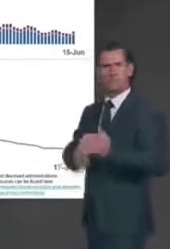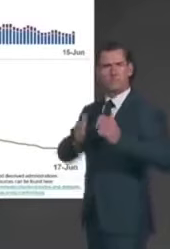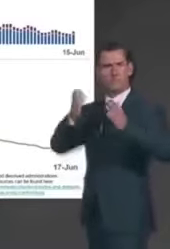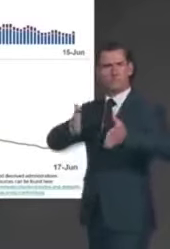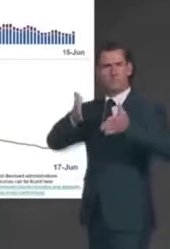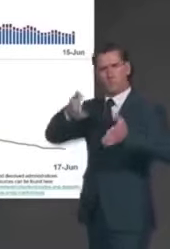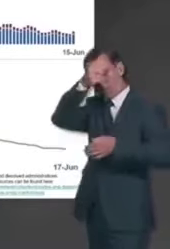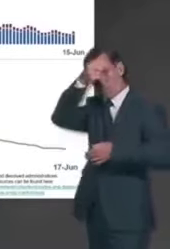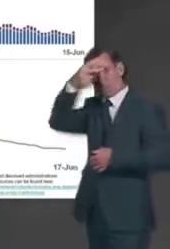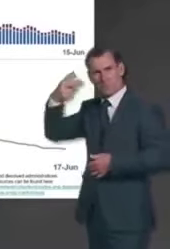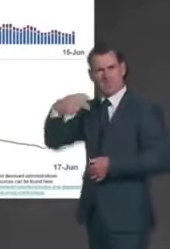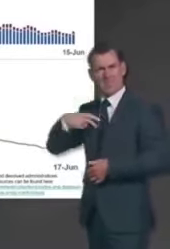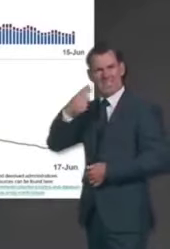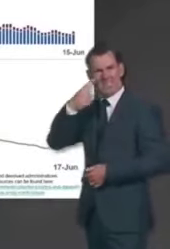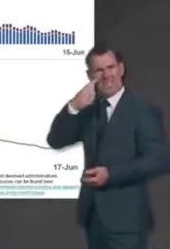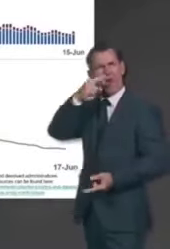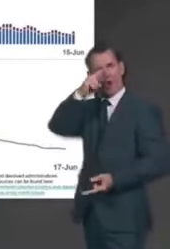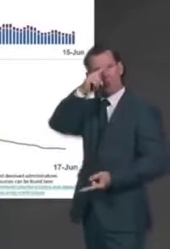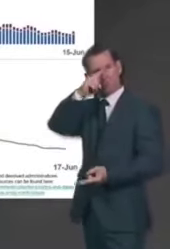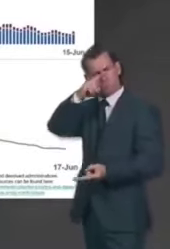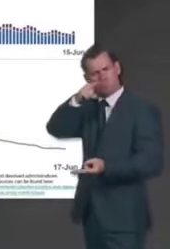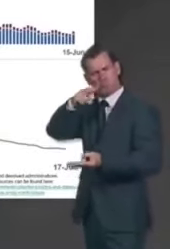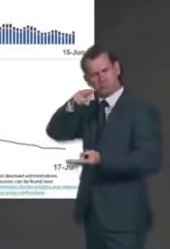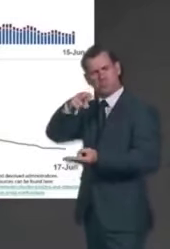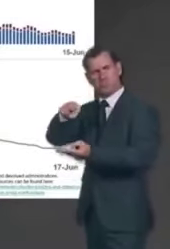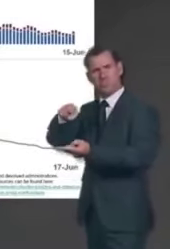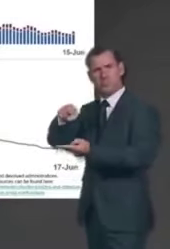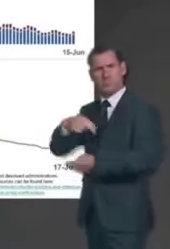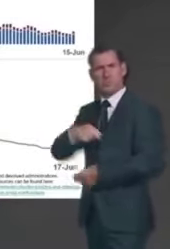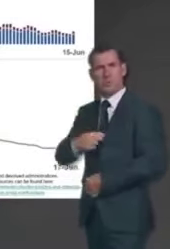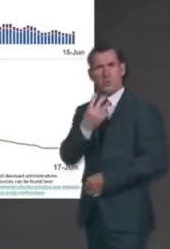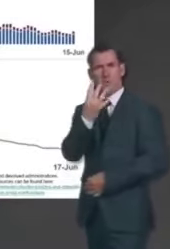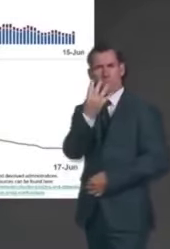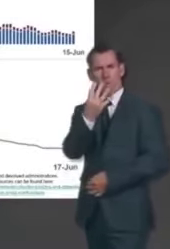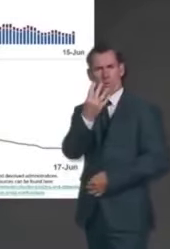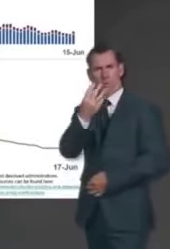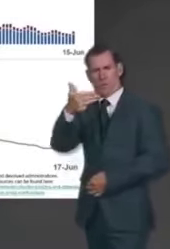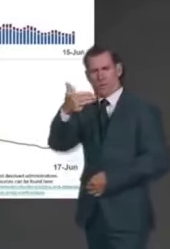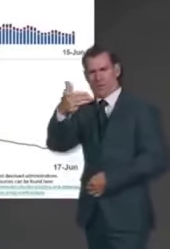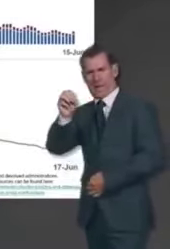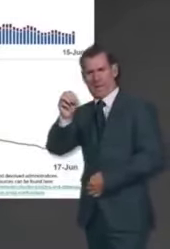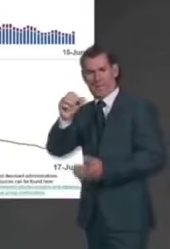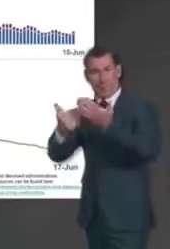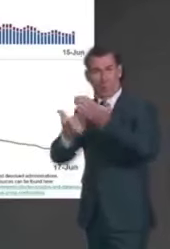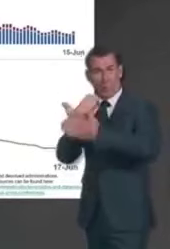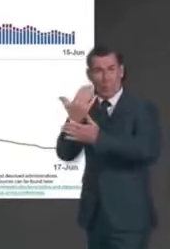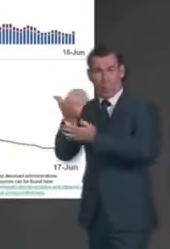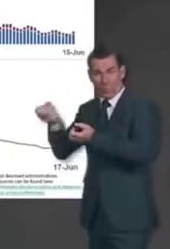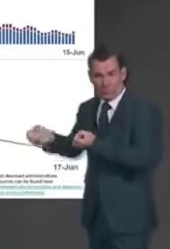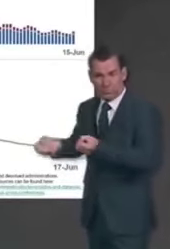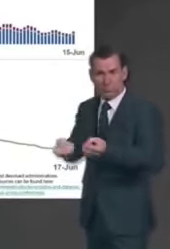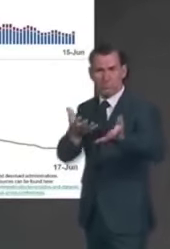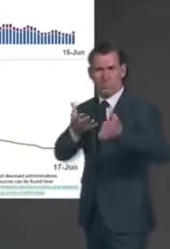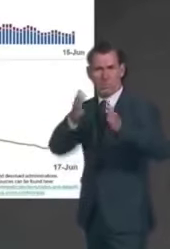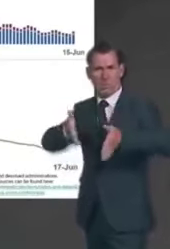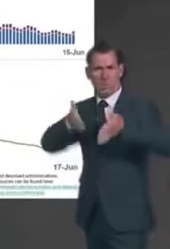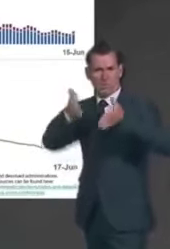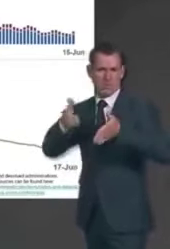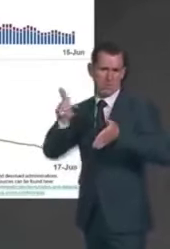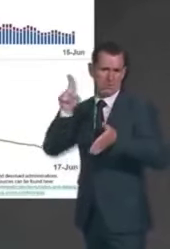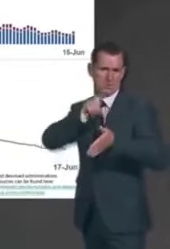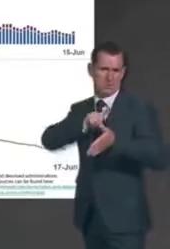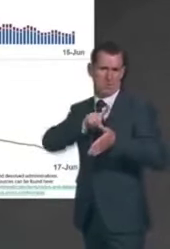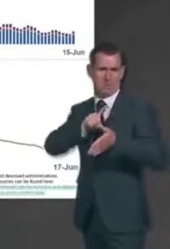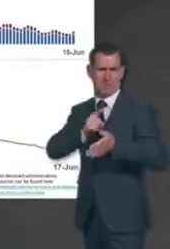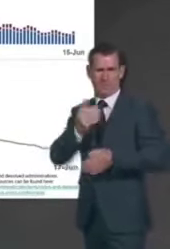una ubicación física abierta al público un evento que tiene lugar en un lugar físico y antes de comenzar necesitará su correo